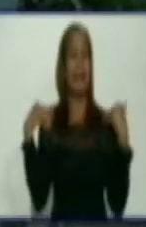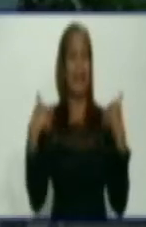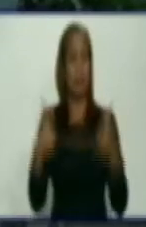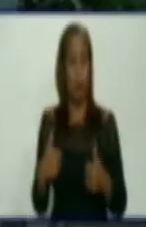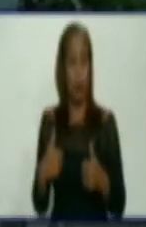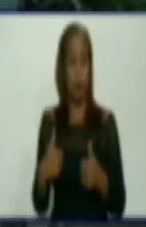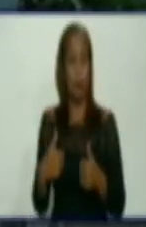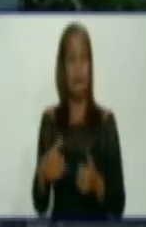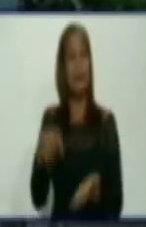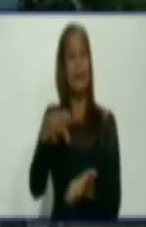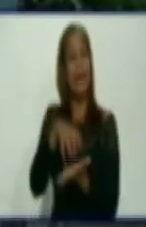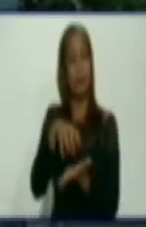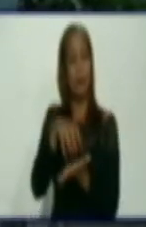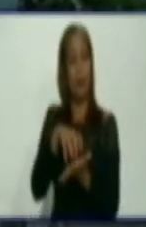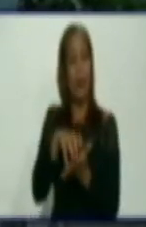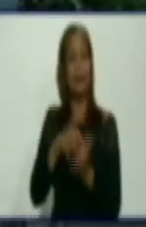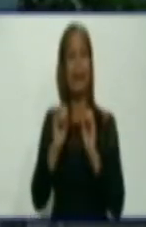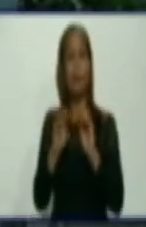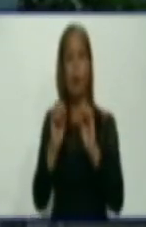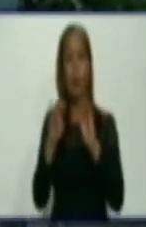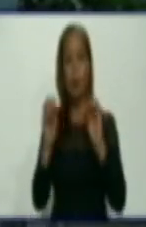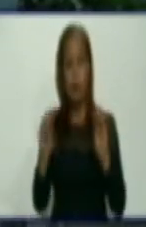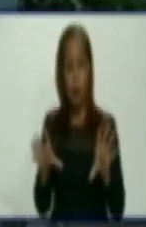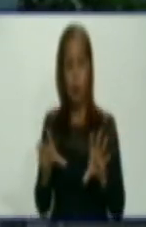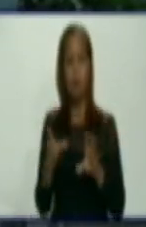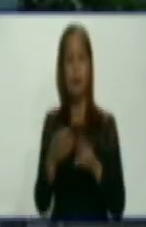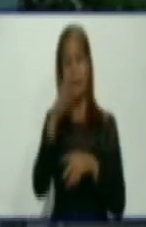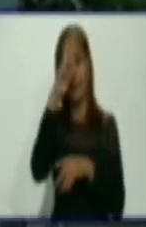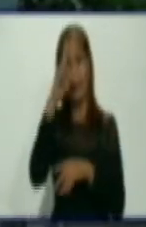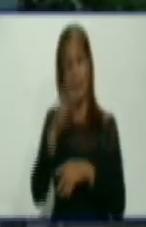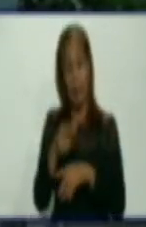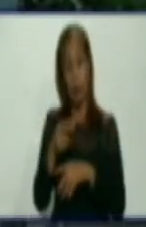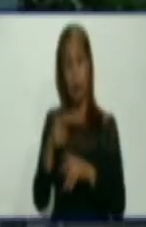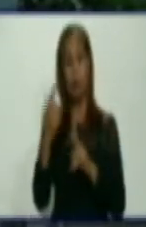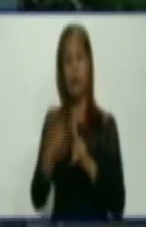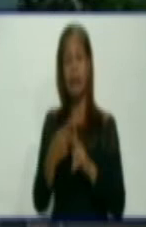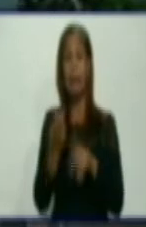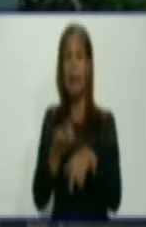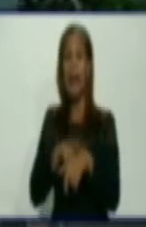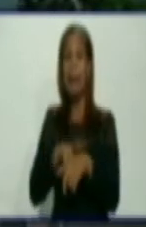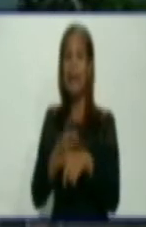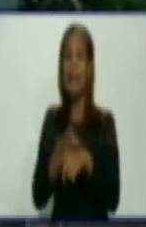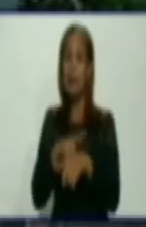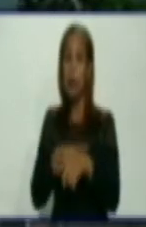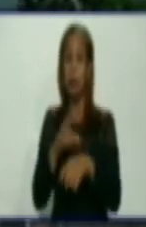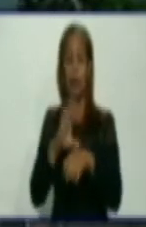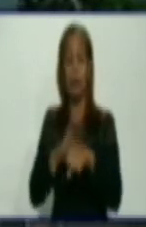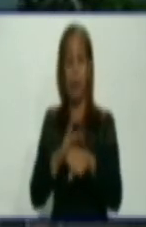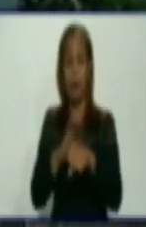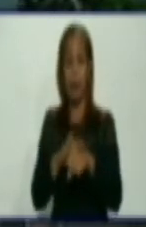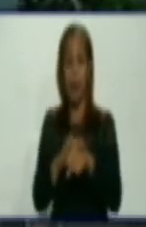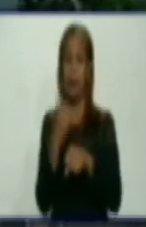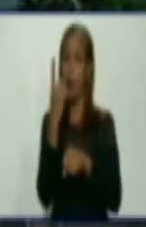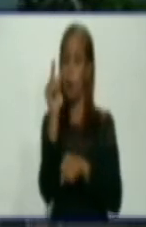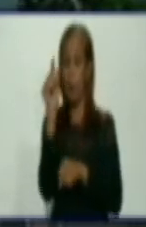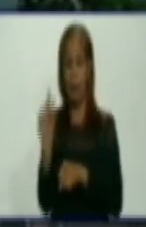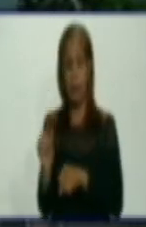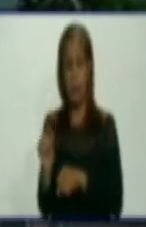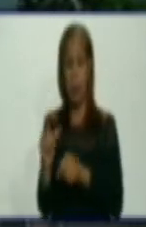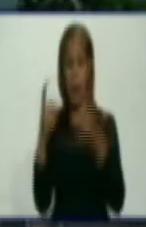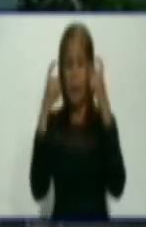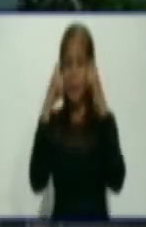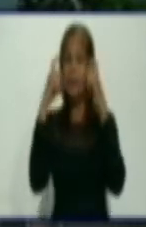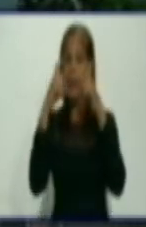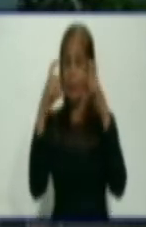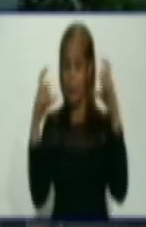la Unidad de Promoción de Salud y Prevención de Enfermedades del Ministerio de Salud Pública, uno de los expertos que acompaña a las autoridades de salud en